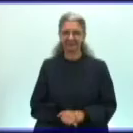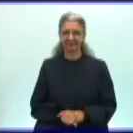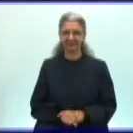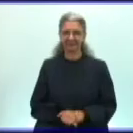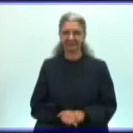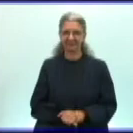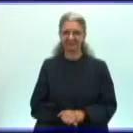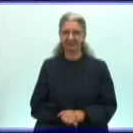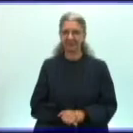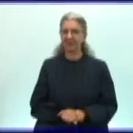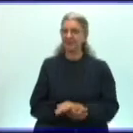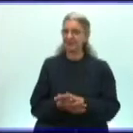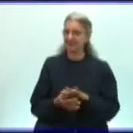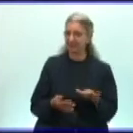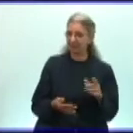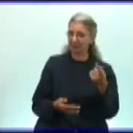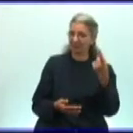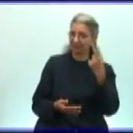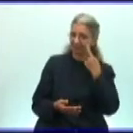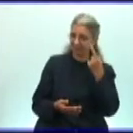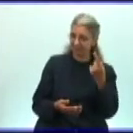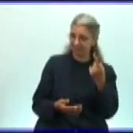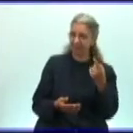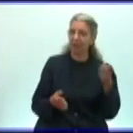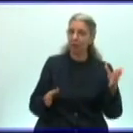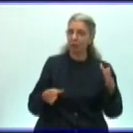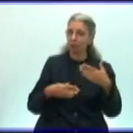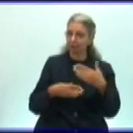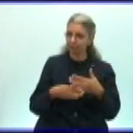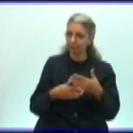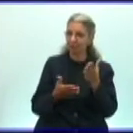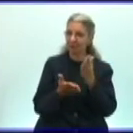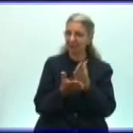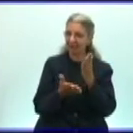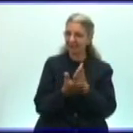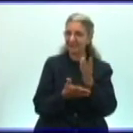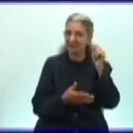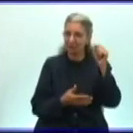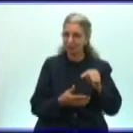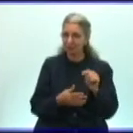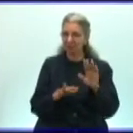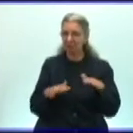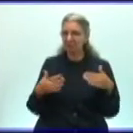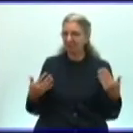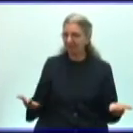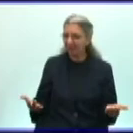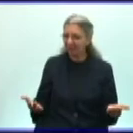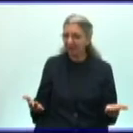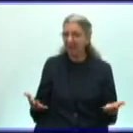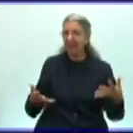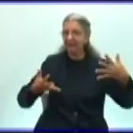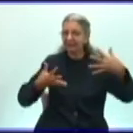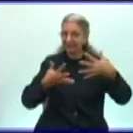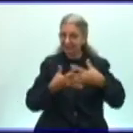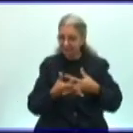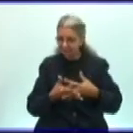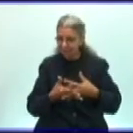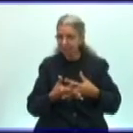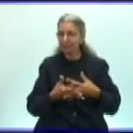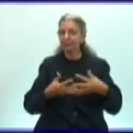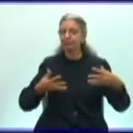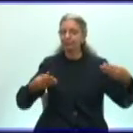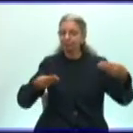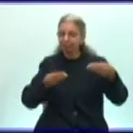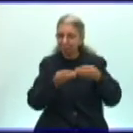Bien, estudiante, a modo de conclusión, en el encuentro de hoy conocimos la relación de proporcionalidad directa